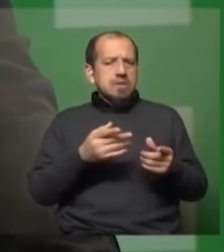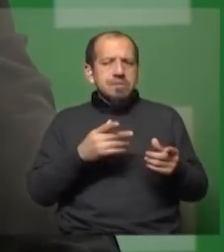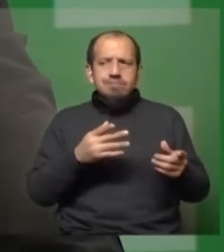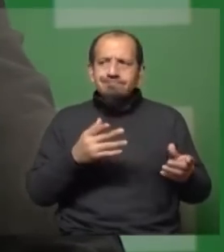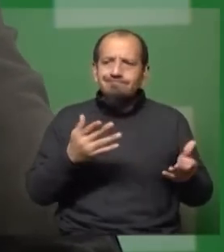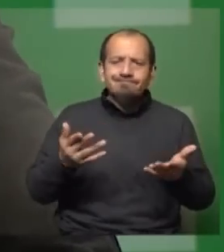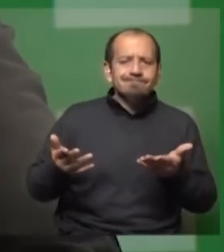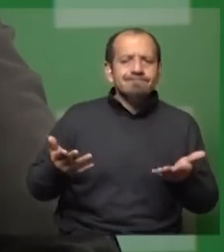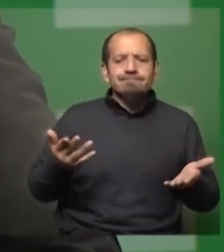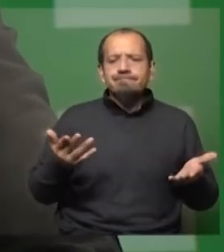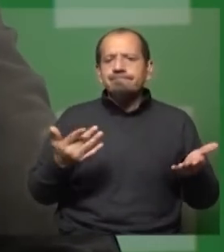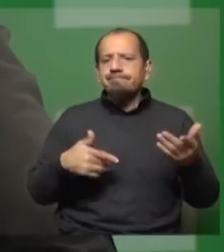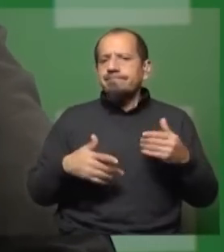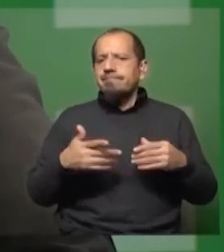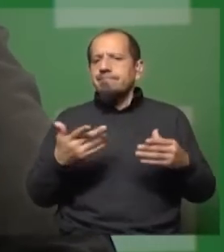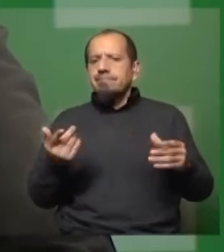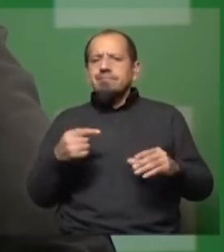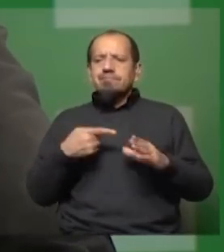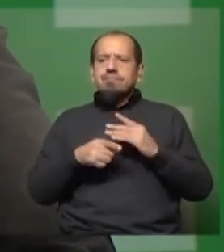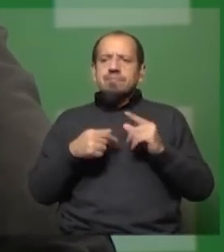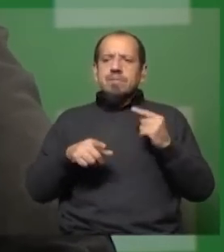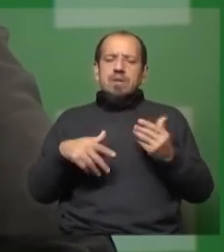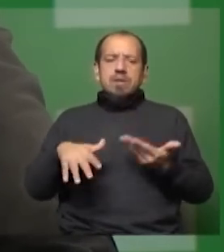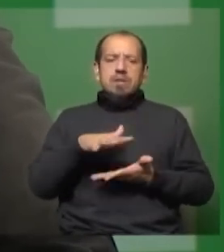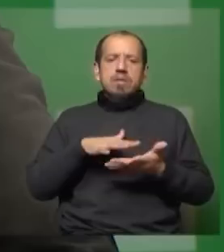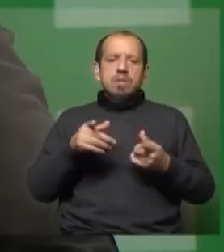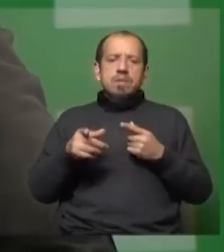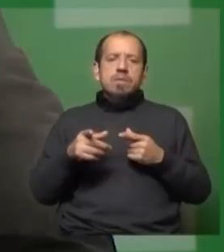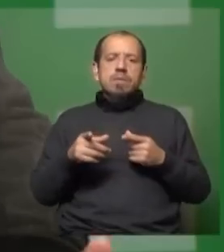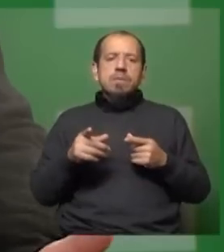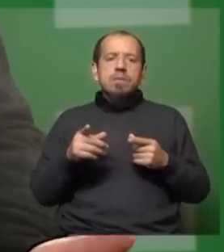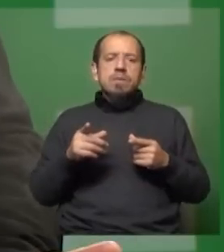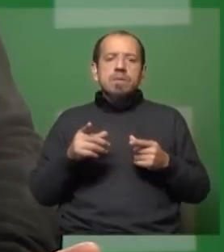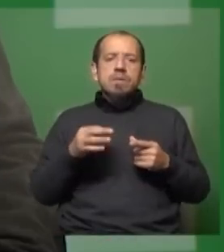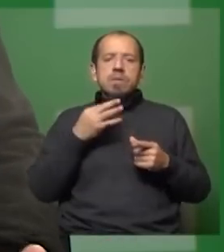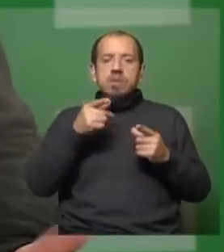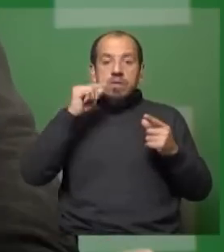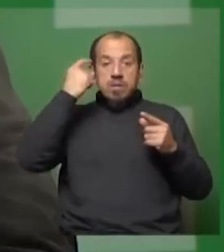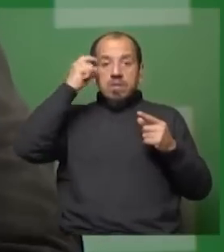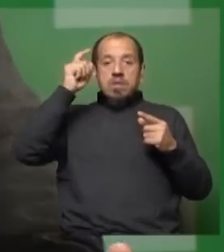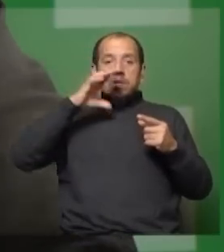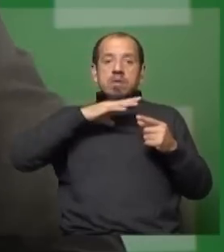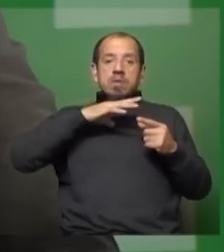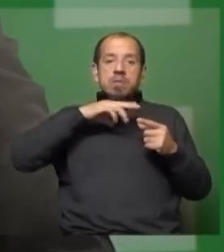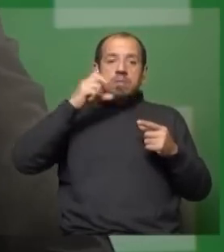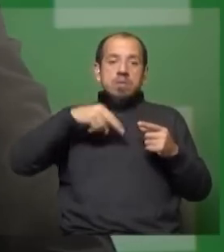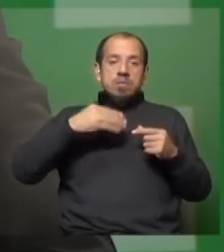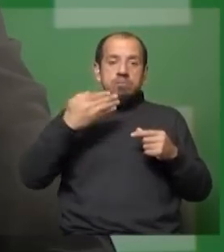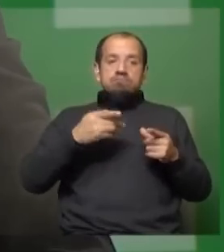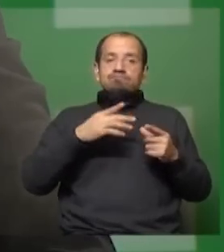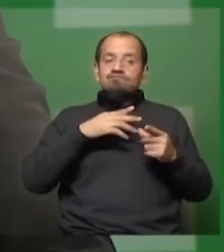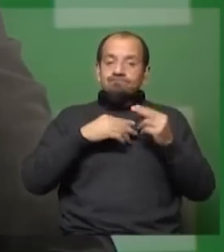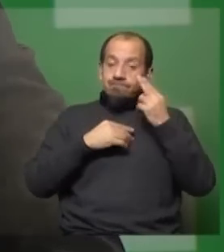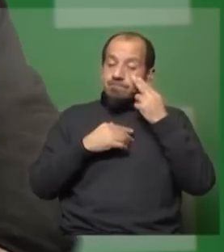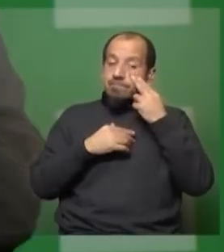hablando de una manera tan poco profunda sobre lo que está pasando y sobre todo era esa idea de que hay un plan b Yo creo que es un problema